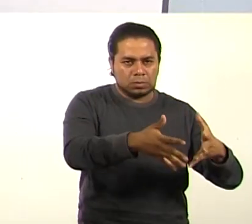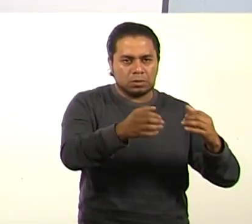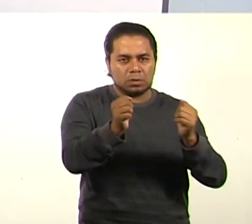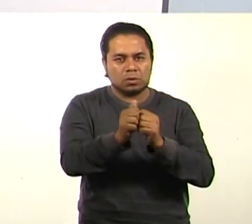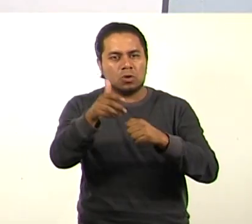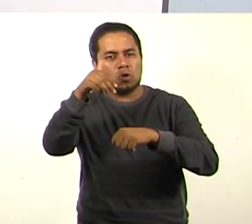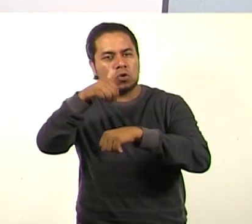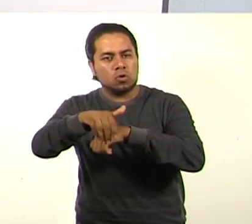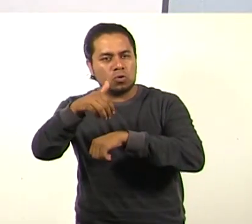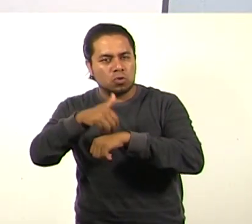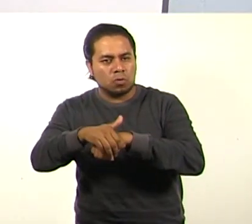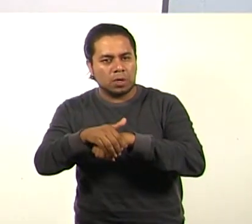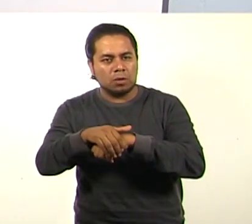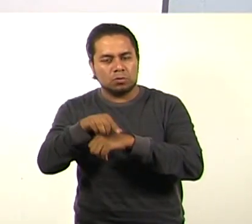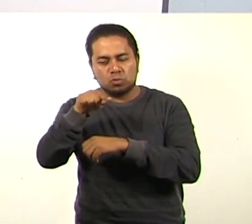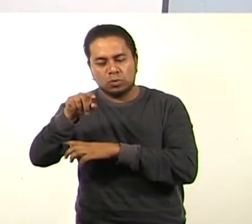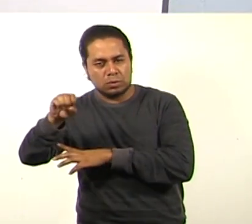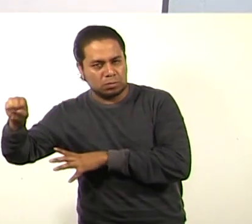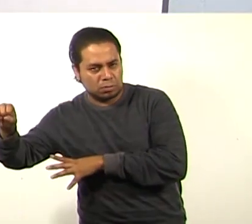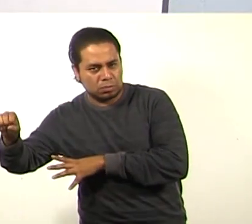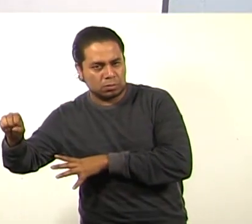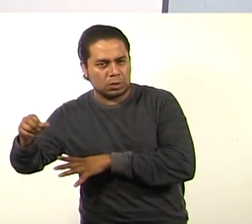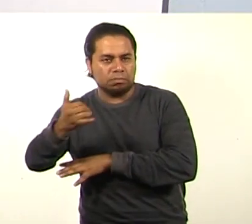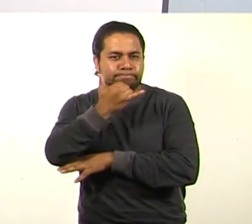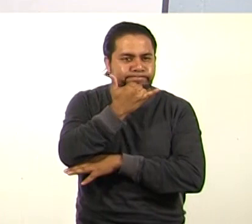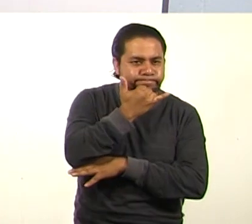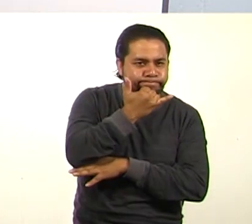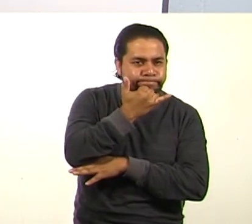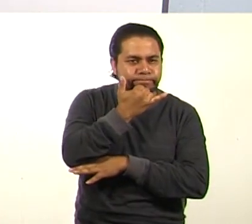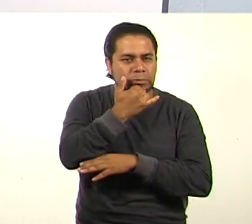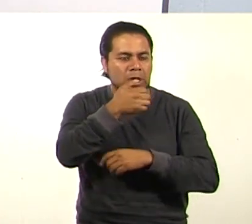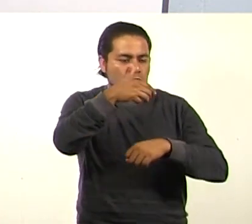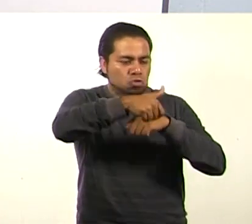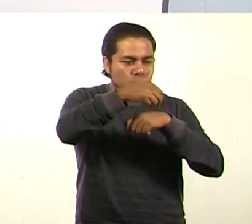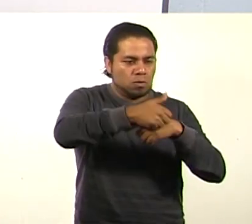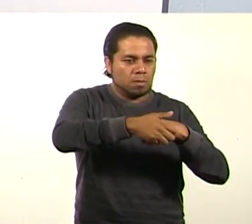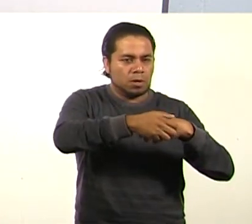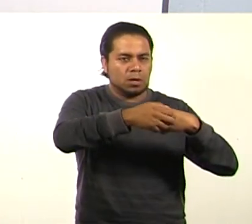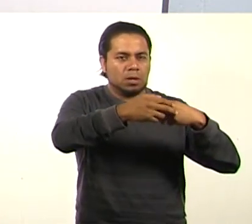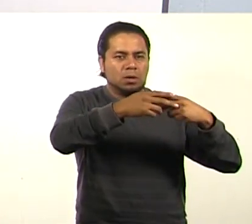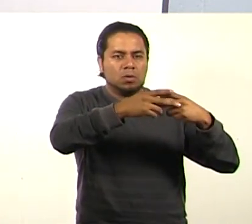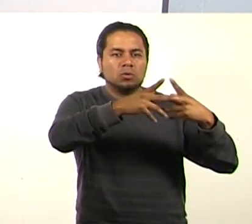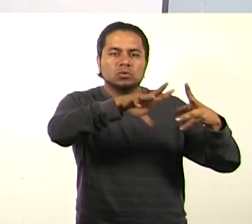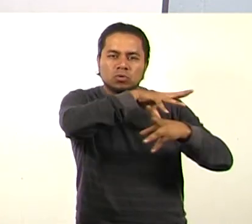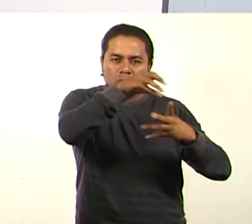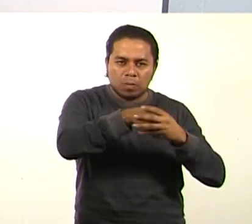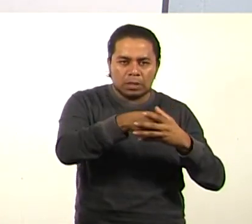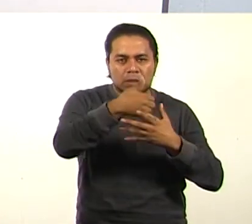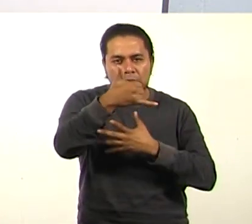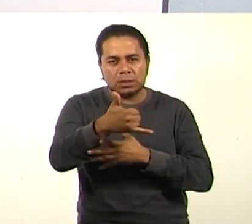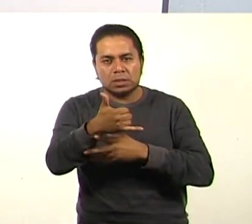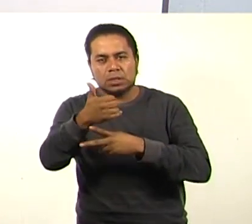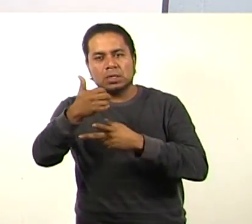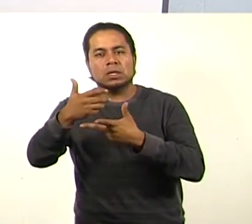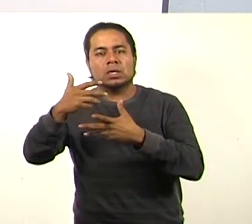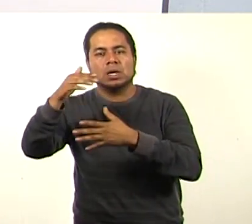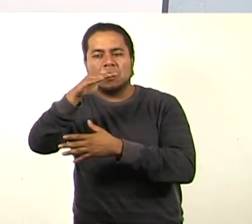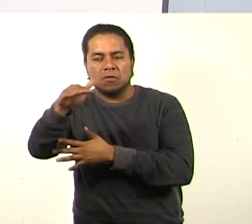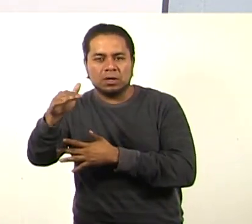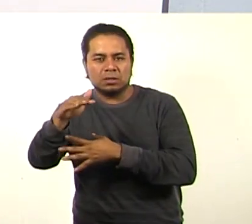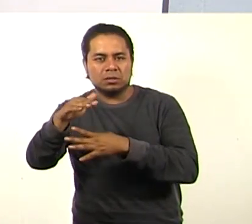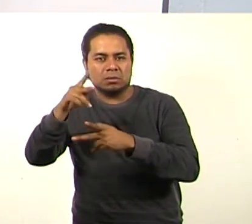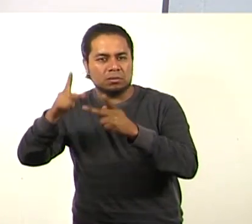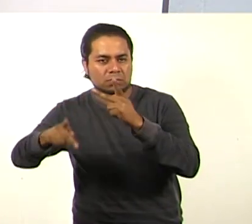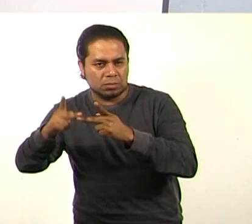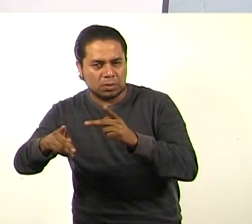números decimales. Perdón, con números enteros y fracciones incompletas. Es decir, les voy a